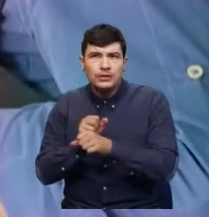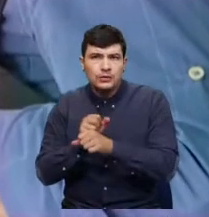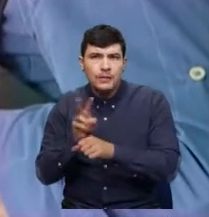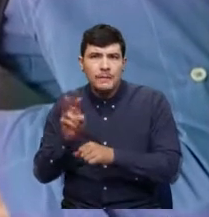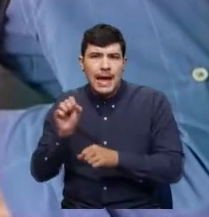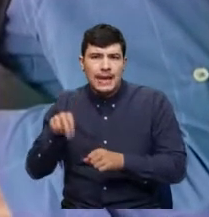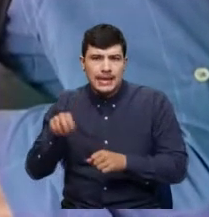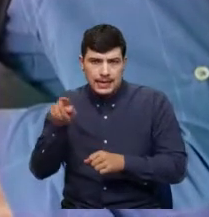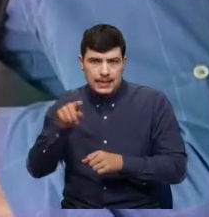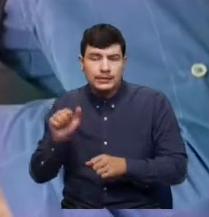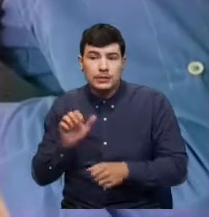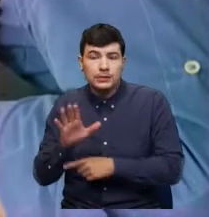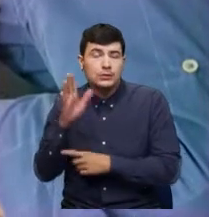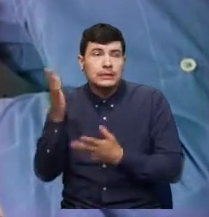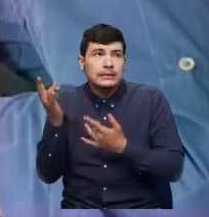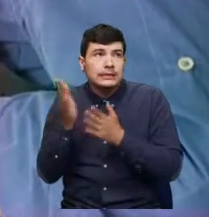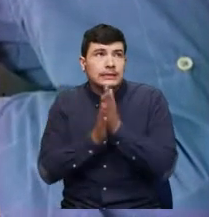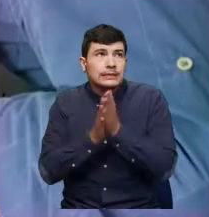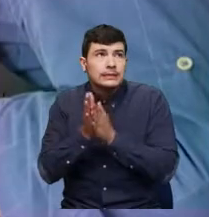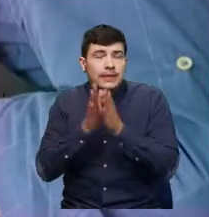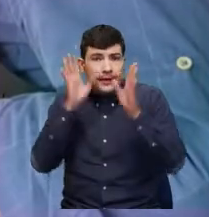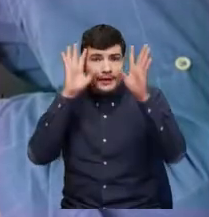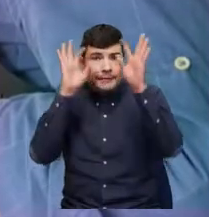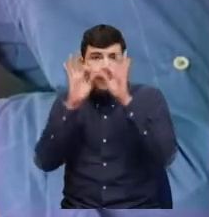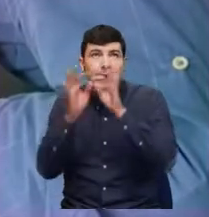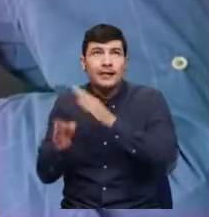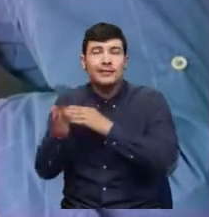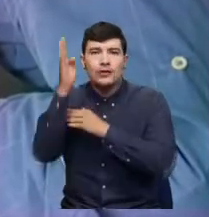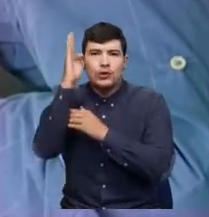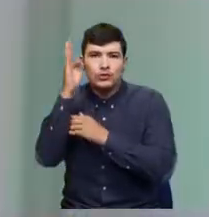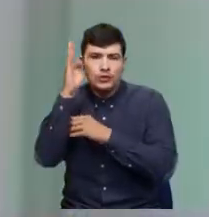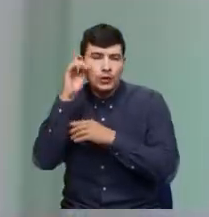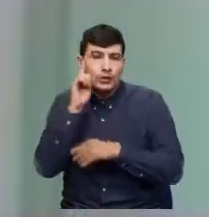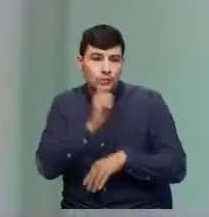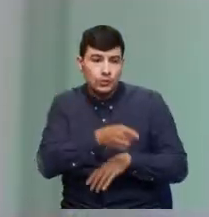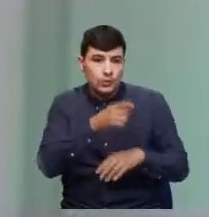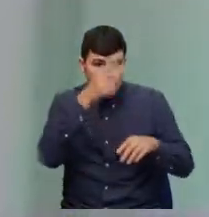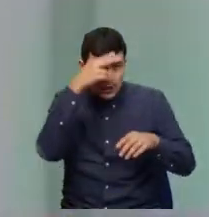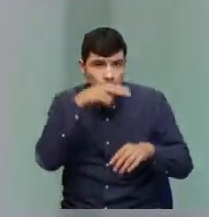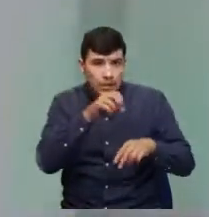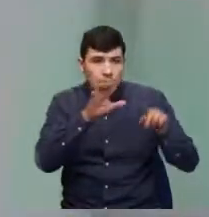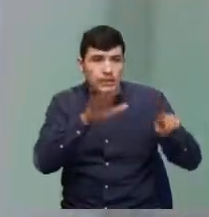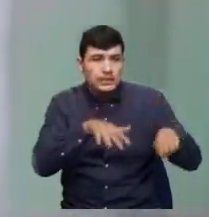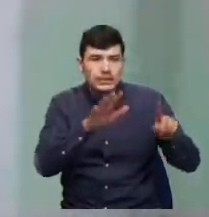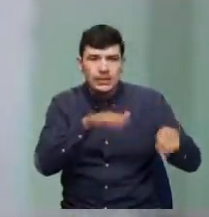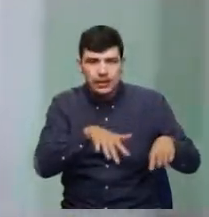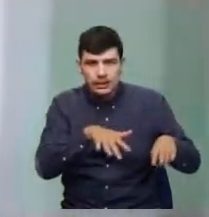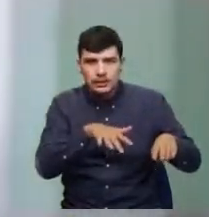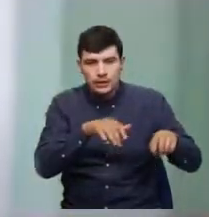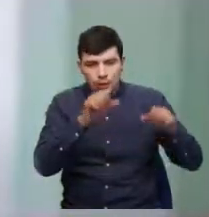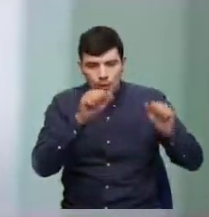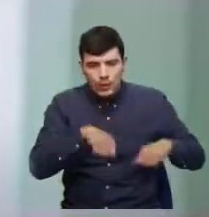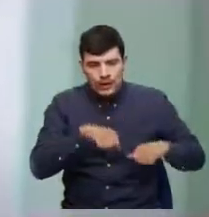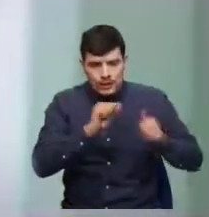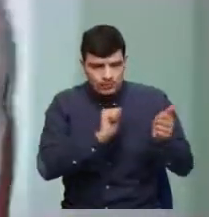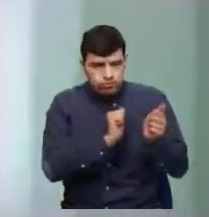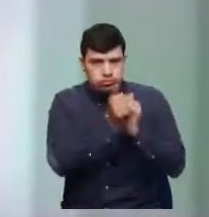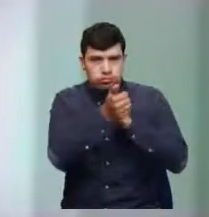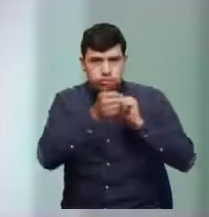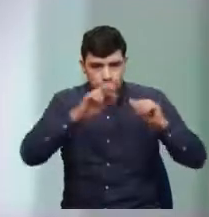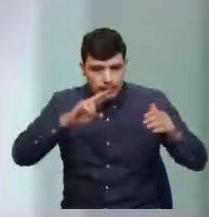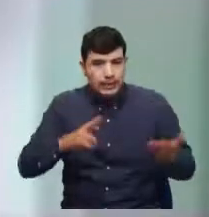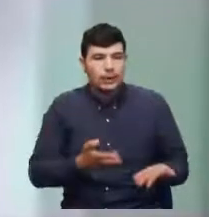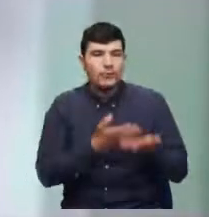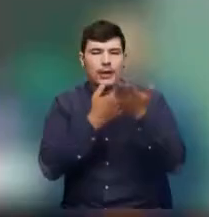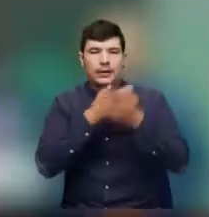mantiene la fe y la esperanza puestas en el Creador, que Emanuel logre superar esta situación y se recupere